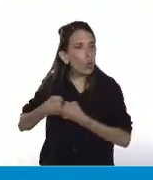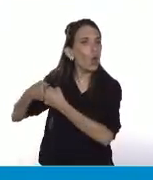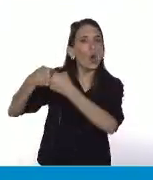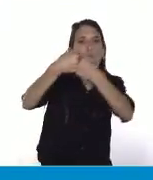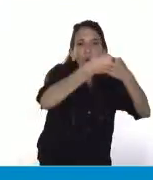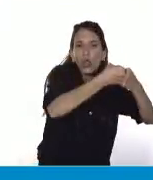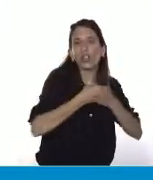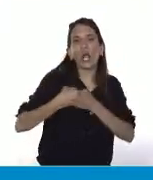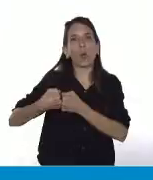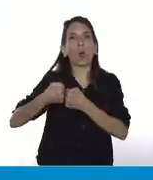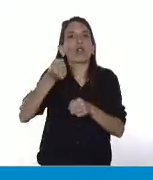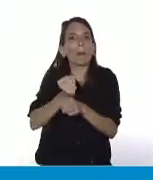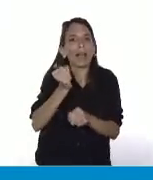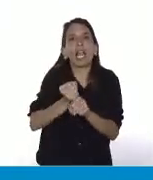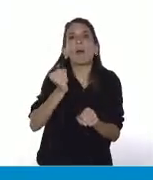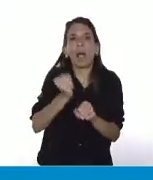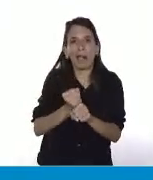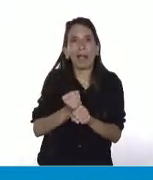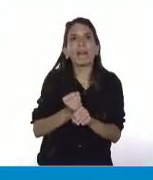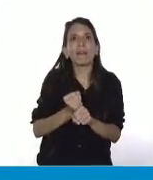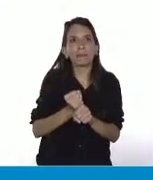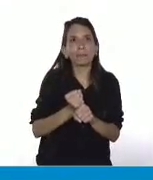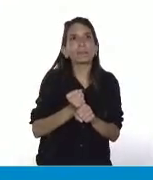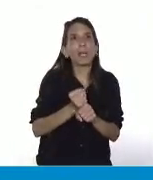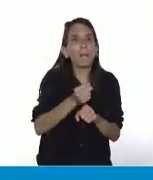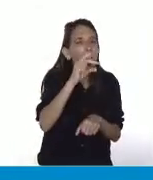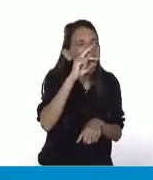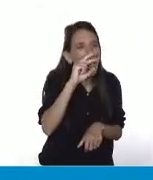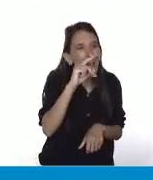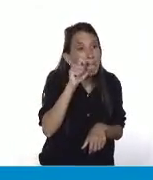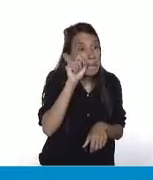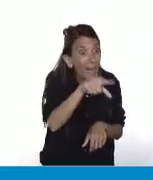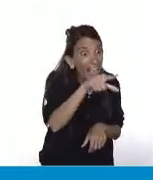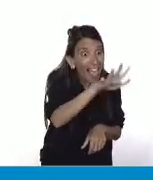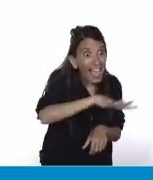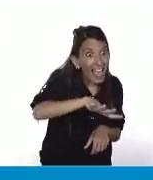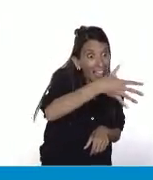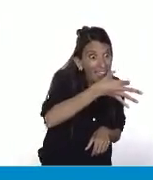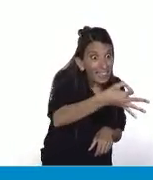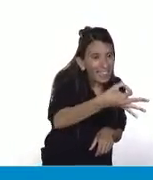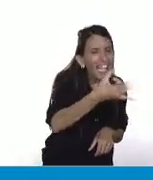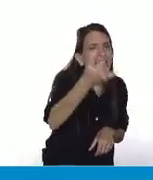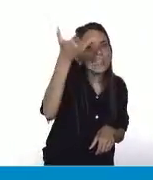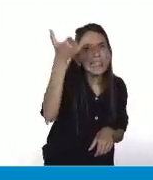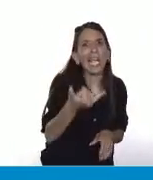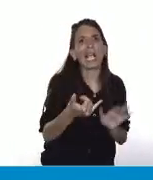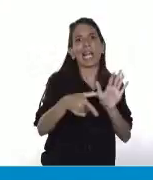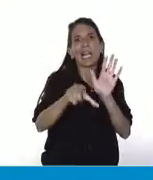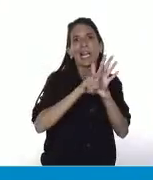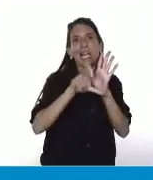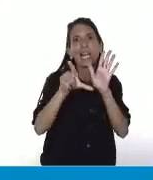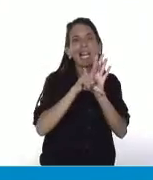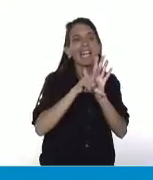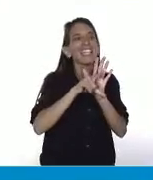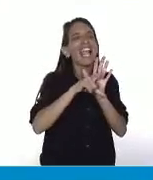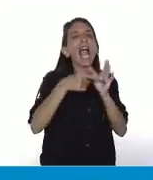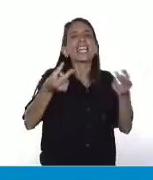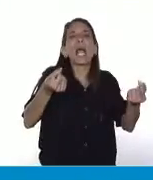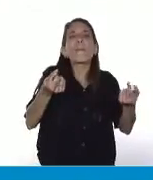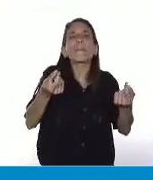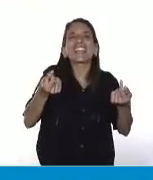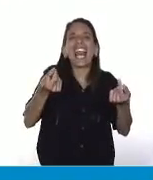trabajar porque La Plata tenga esta ley de capitalidad y pueda